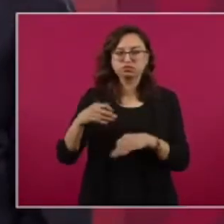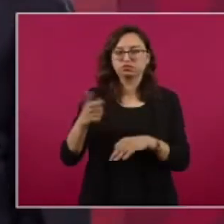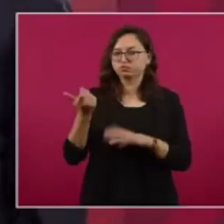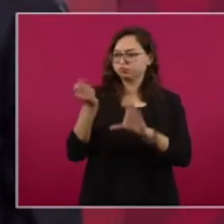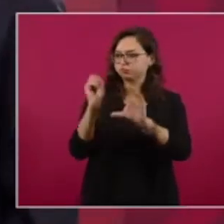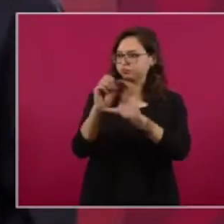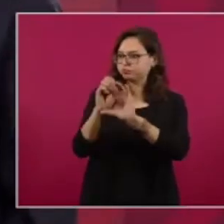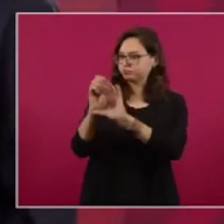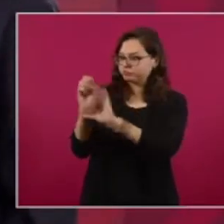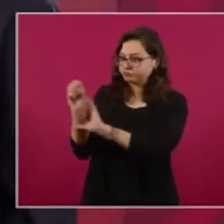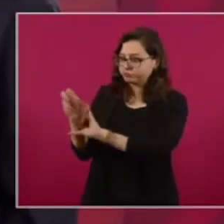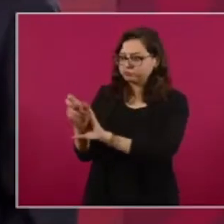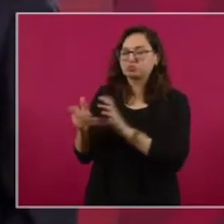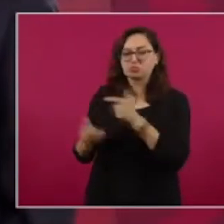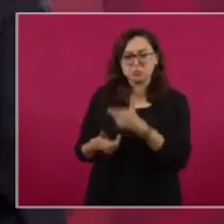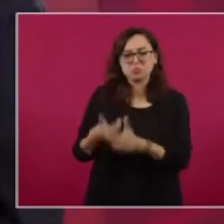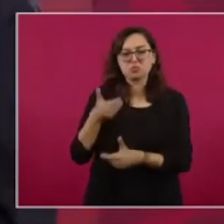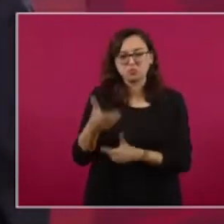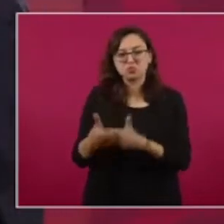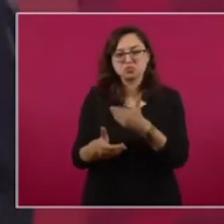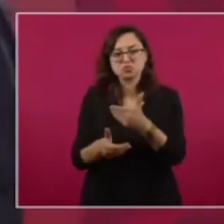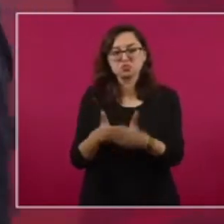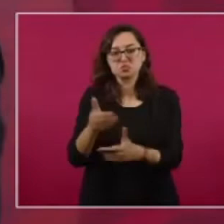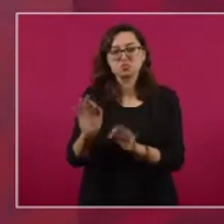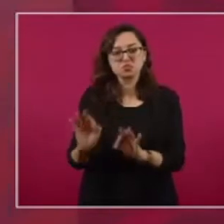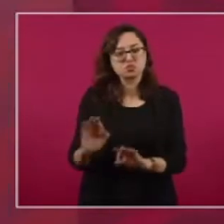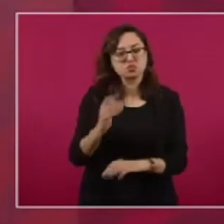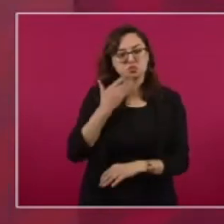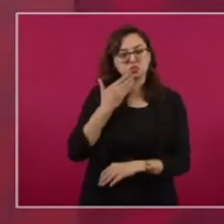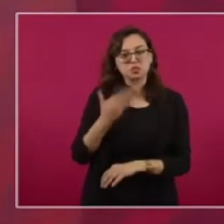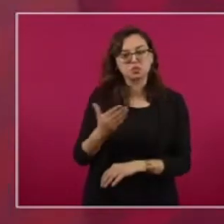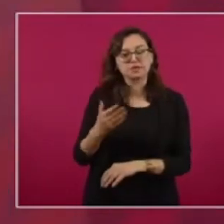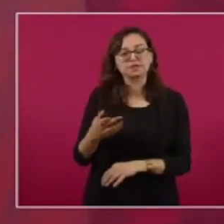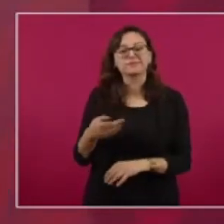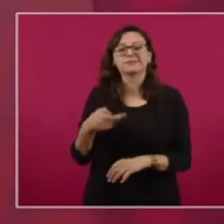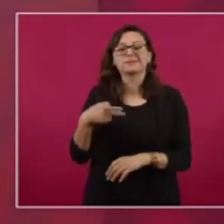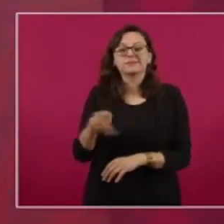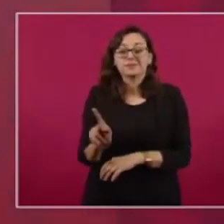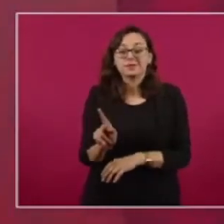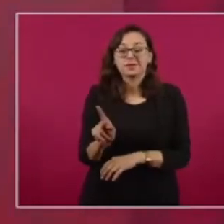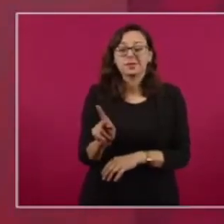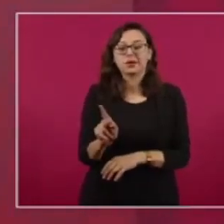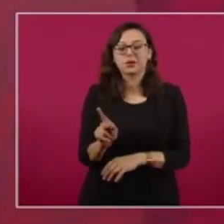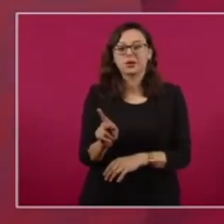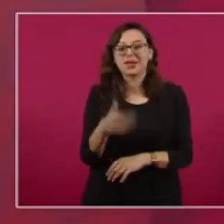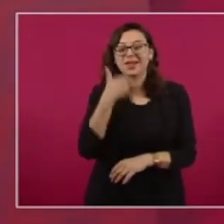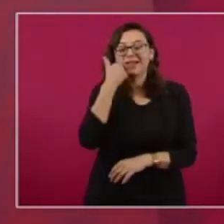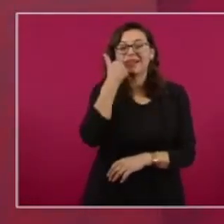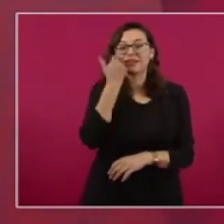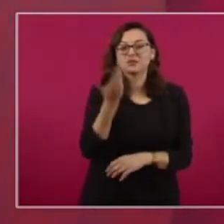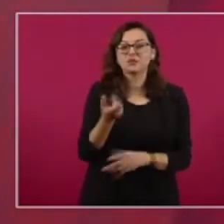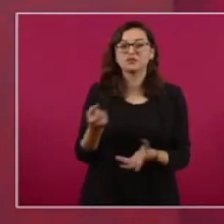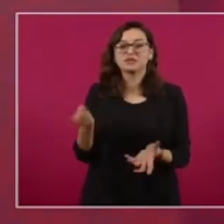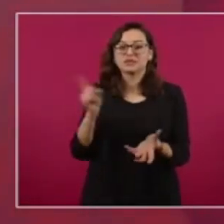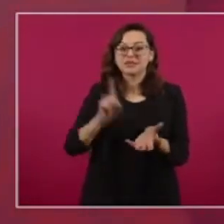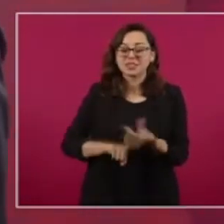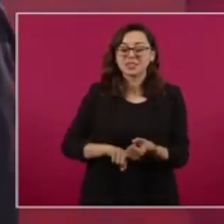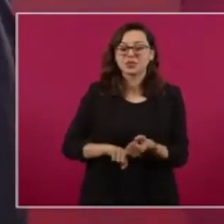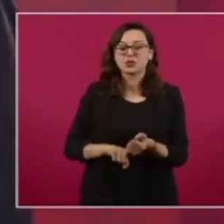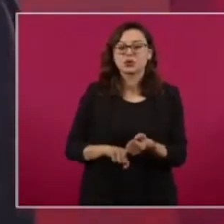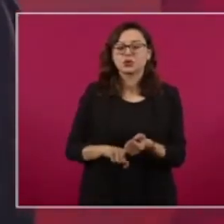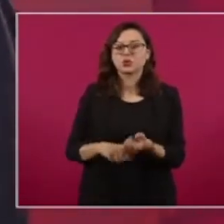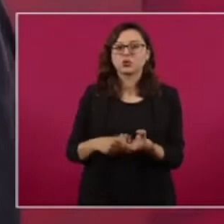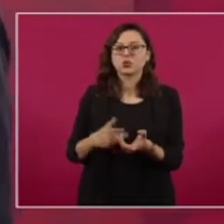Y se ha estado avanzando, pero el Banco del Bienestar queremos que se